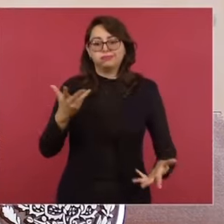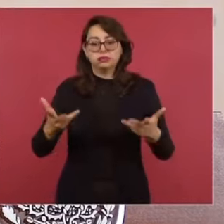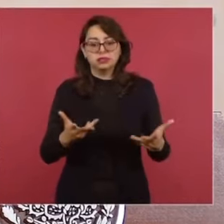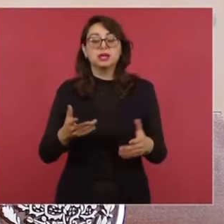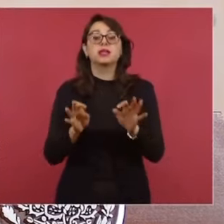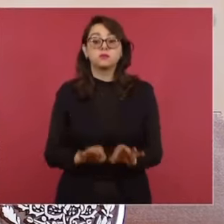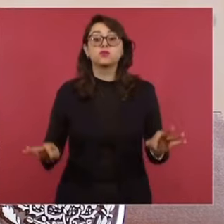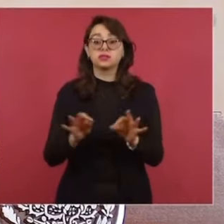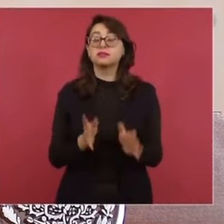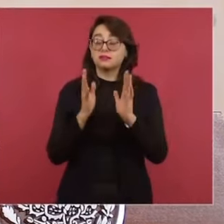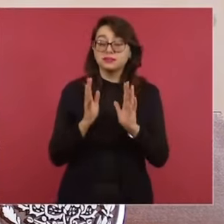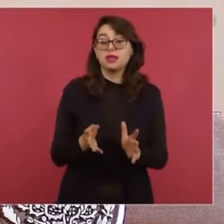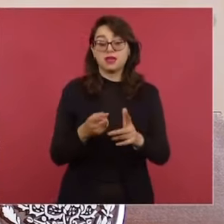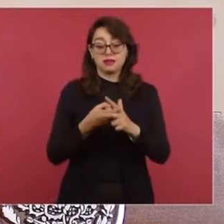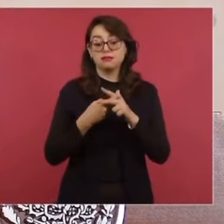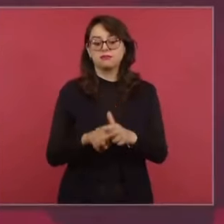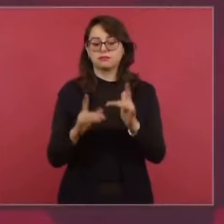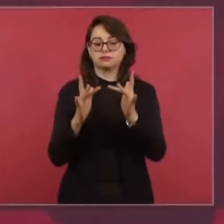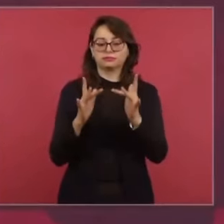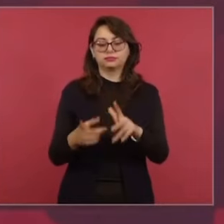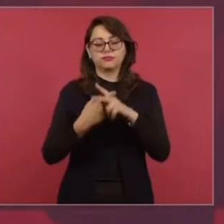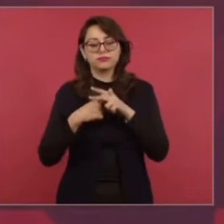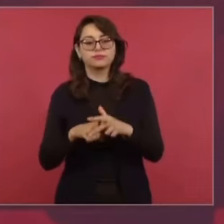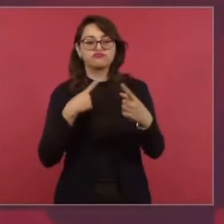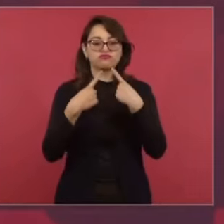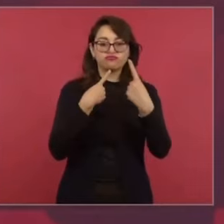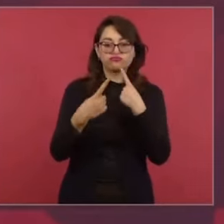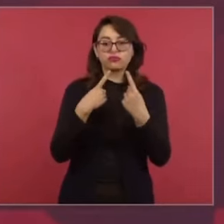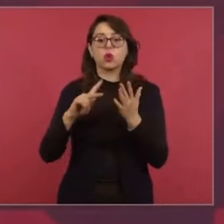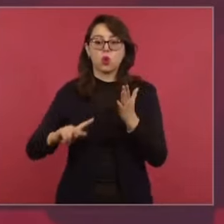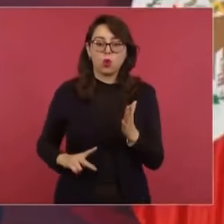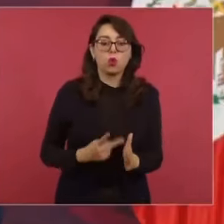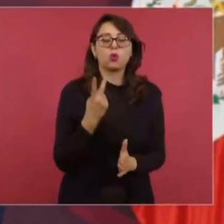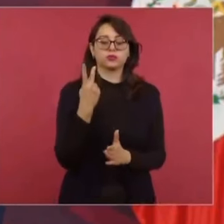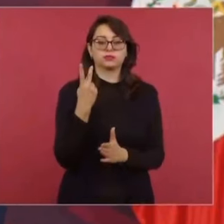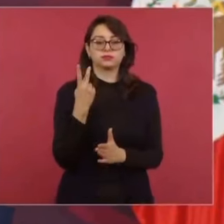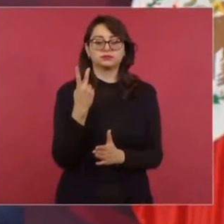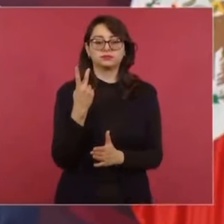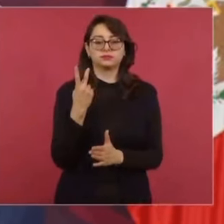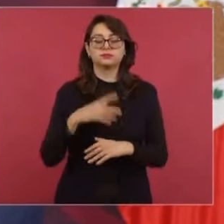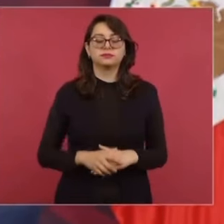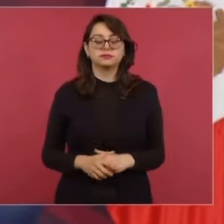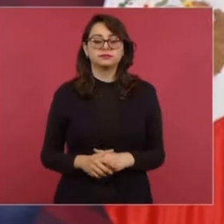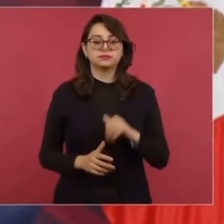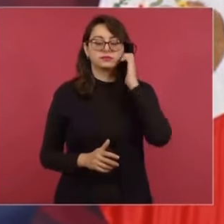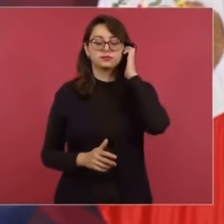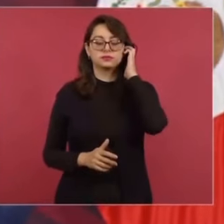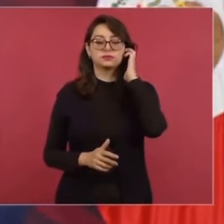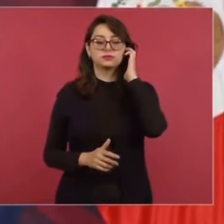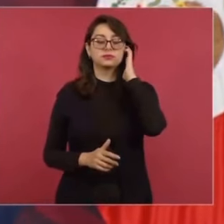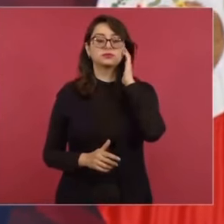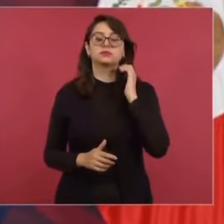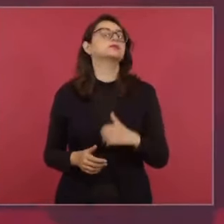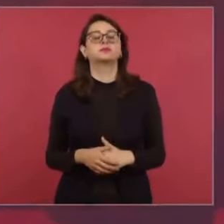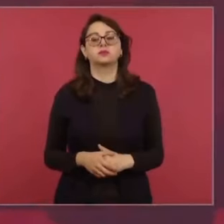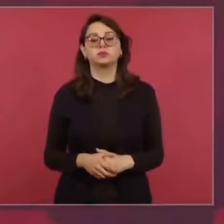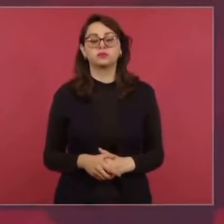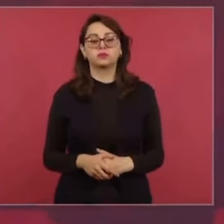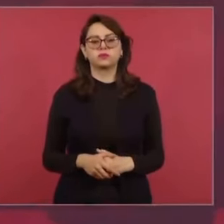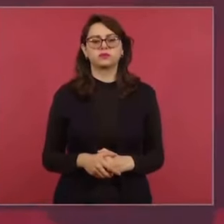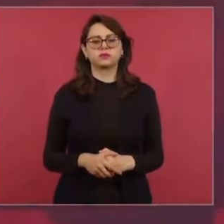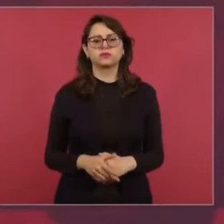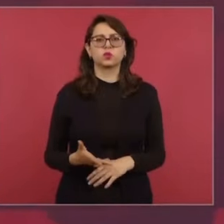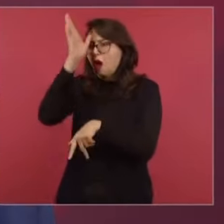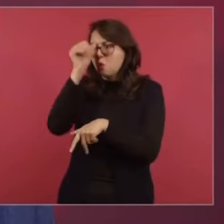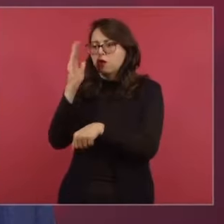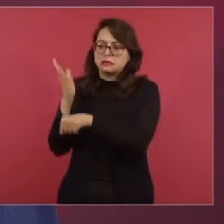es importante que se reabra un diálogo. Ya fue posible en la época del